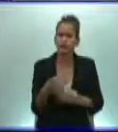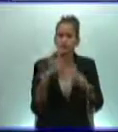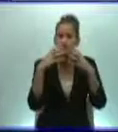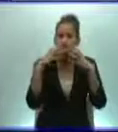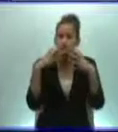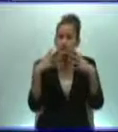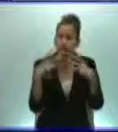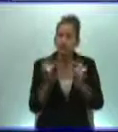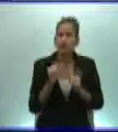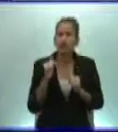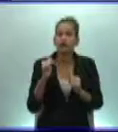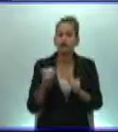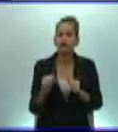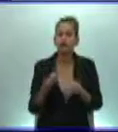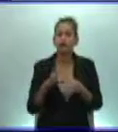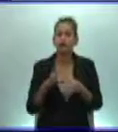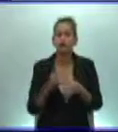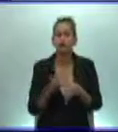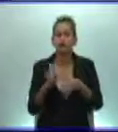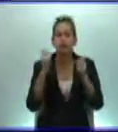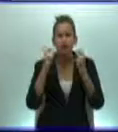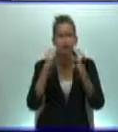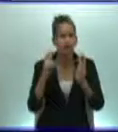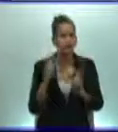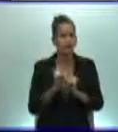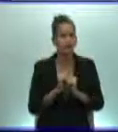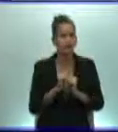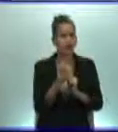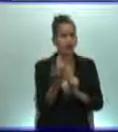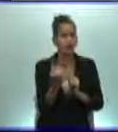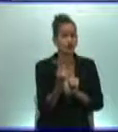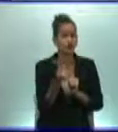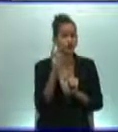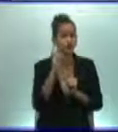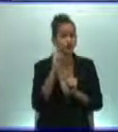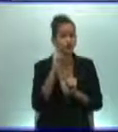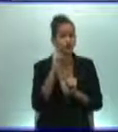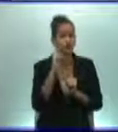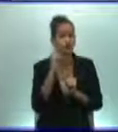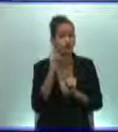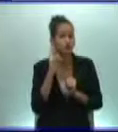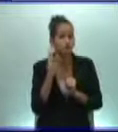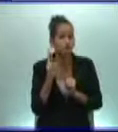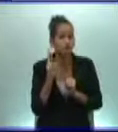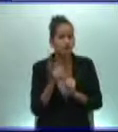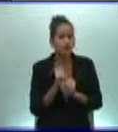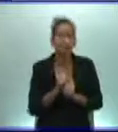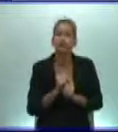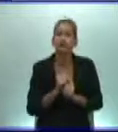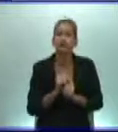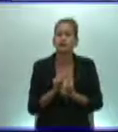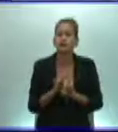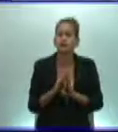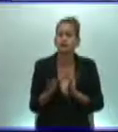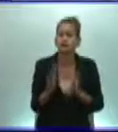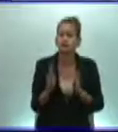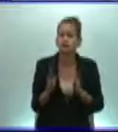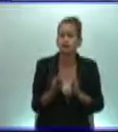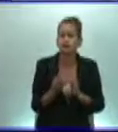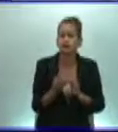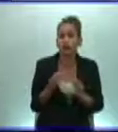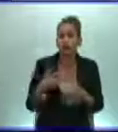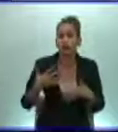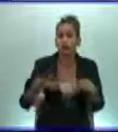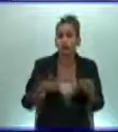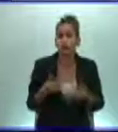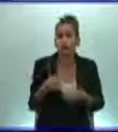en este grado y para la vida. Solo te voy a recomendar que todas estas actividades las